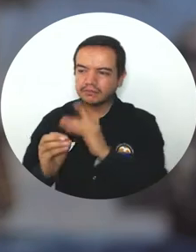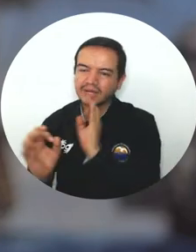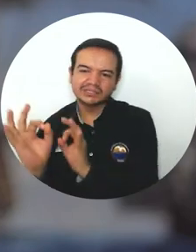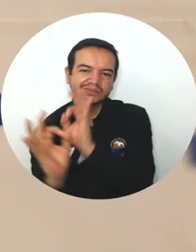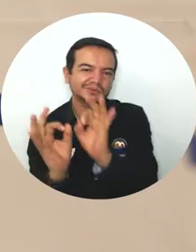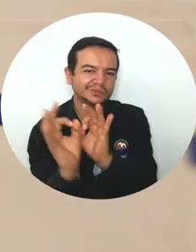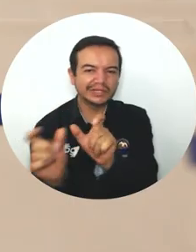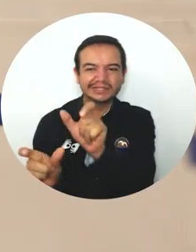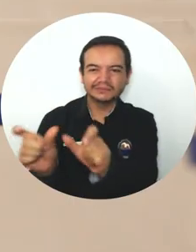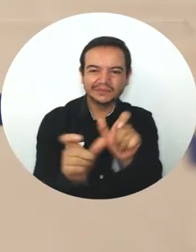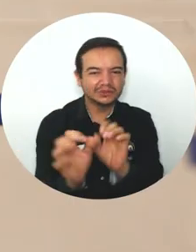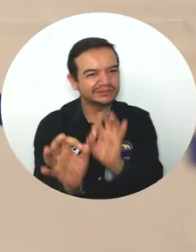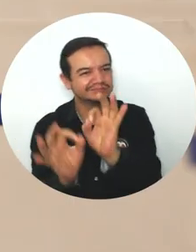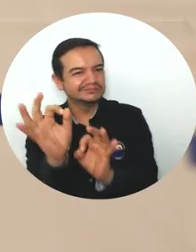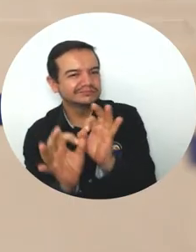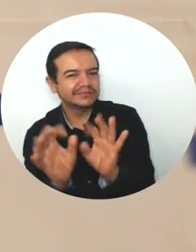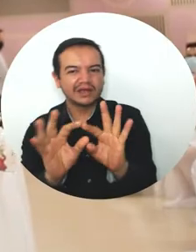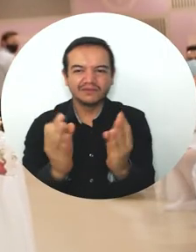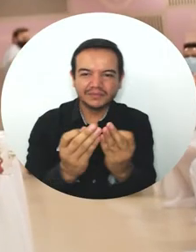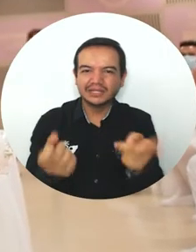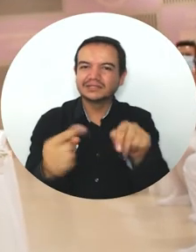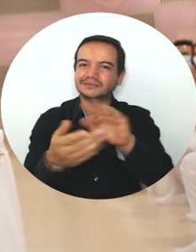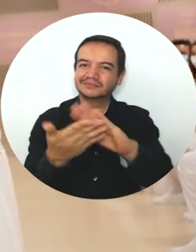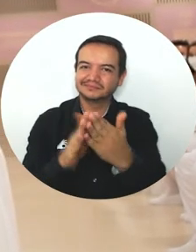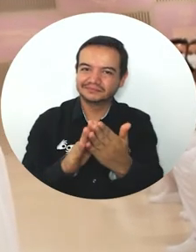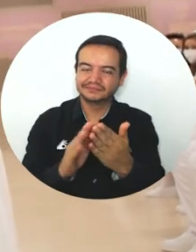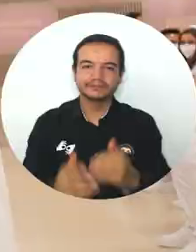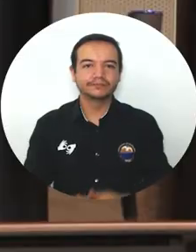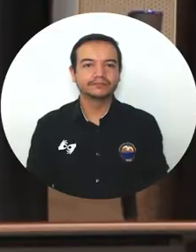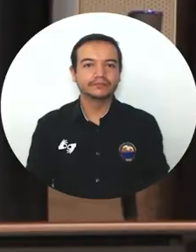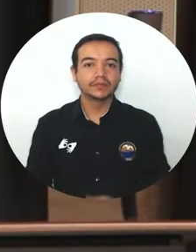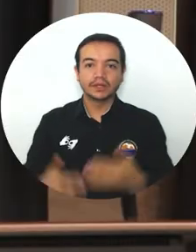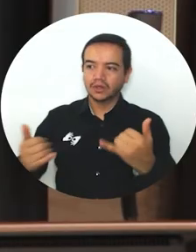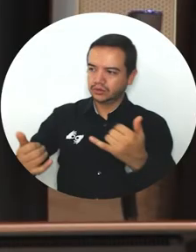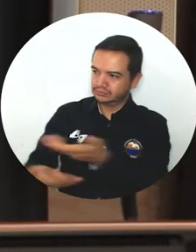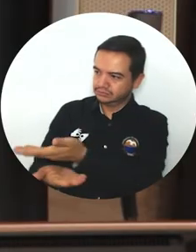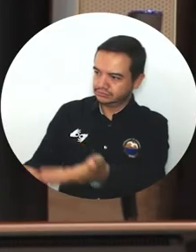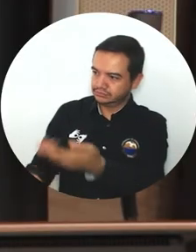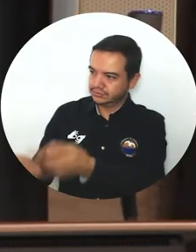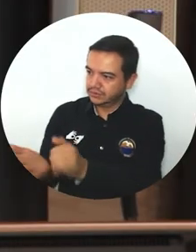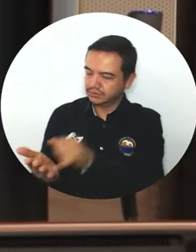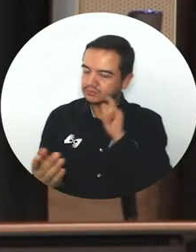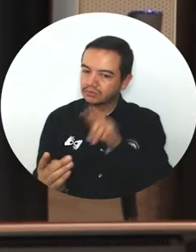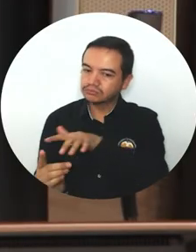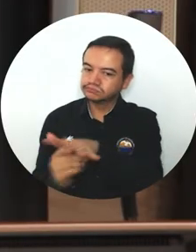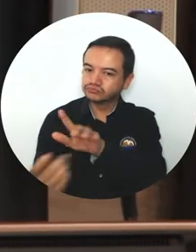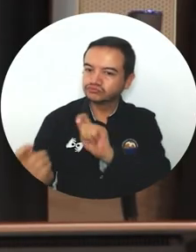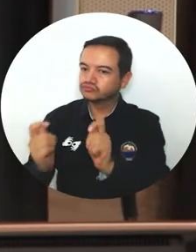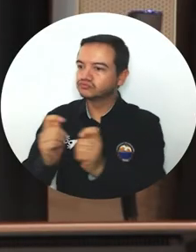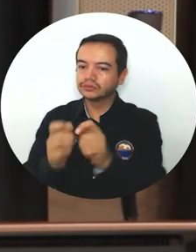cuidado humanizado a la persona, a la familia y a la comunidad. Hoy ustedes pasan a hacer ese cambio real en los diferentes